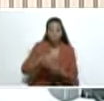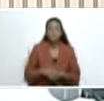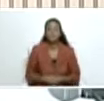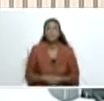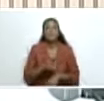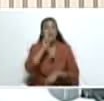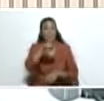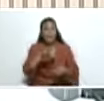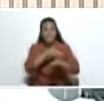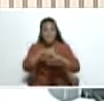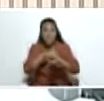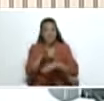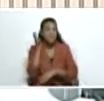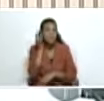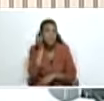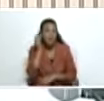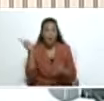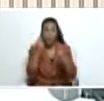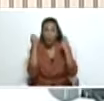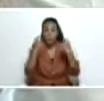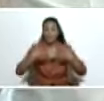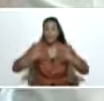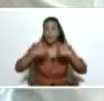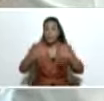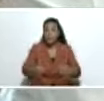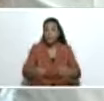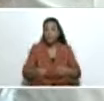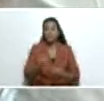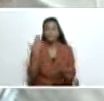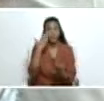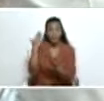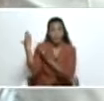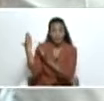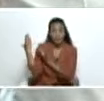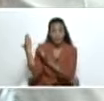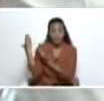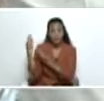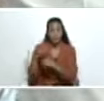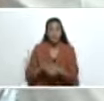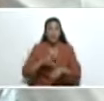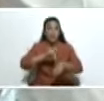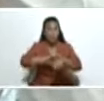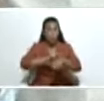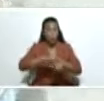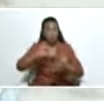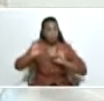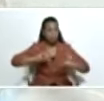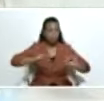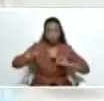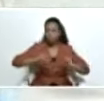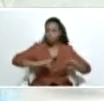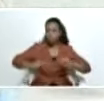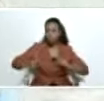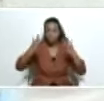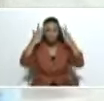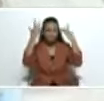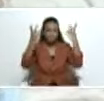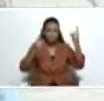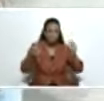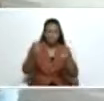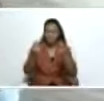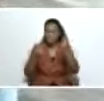Igualmente la ministra del Poder Popular para la Salud, la muy dinámica e inquieta